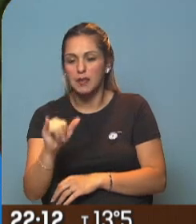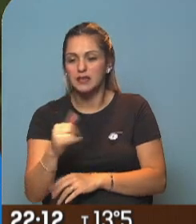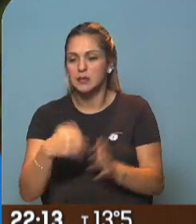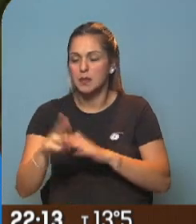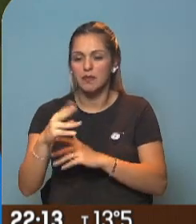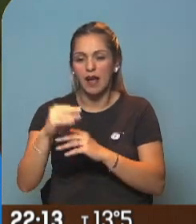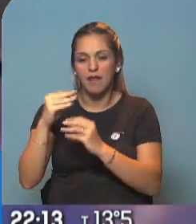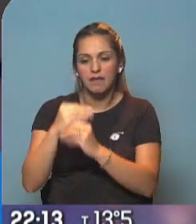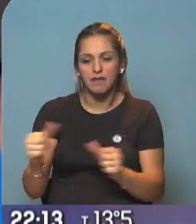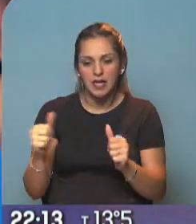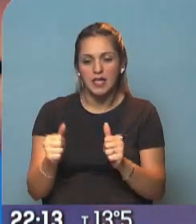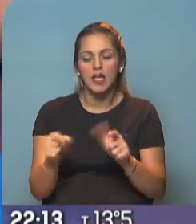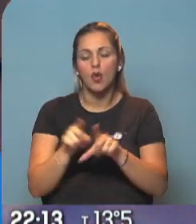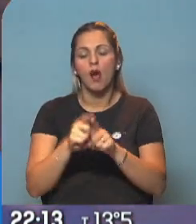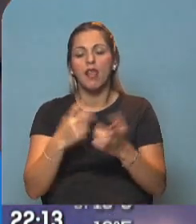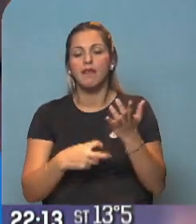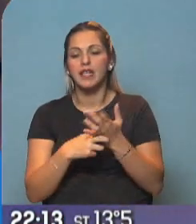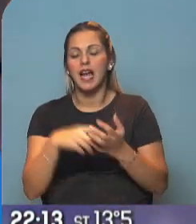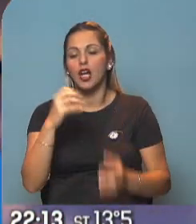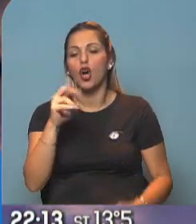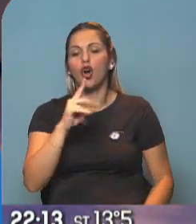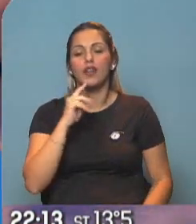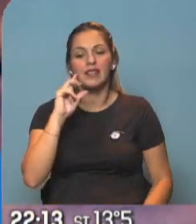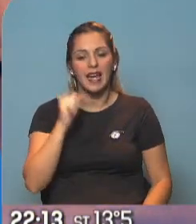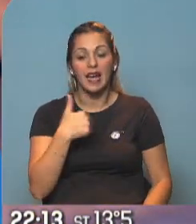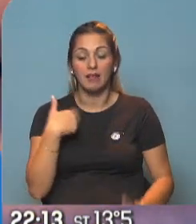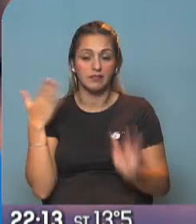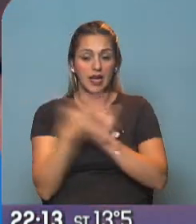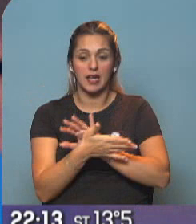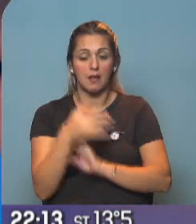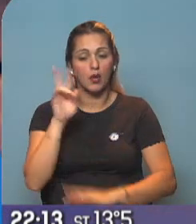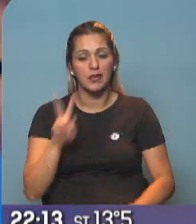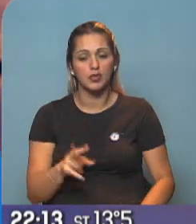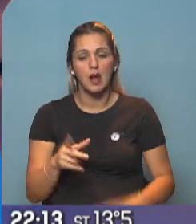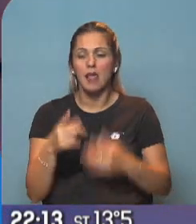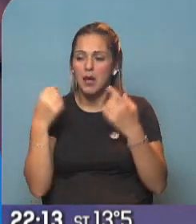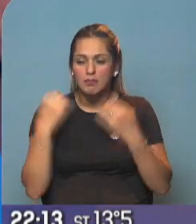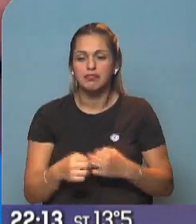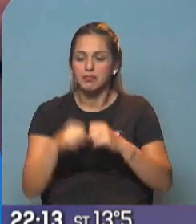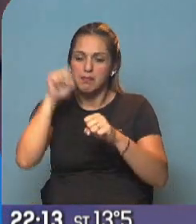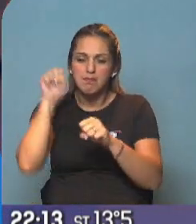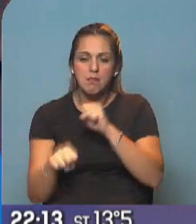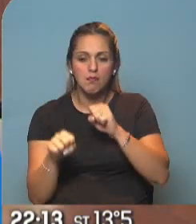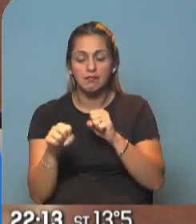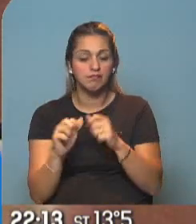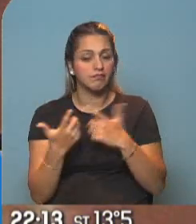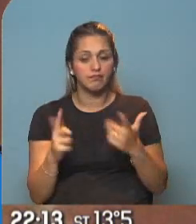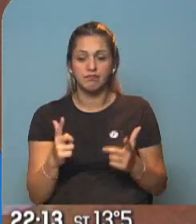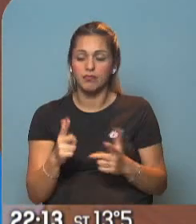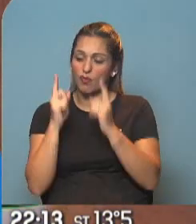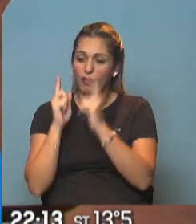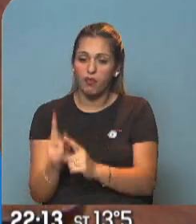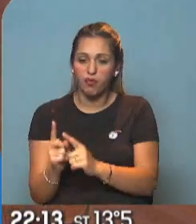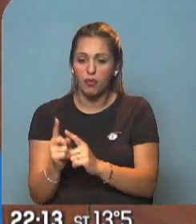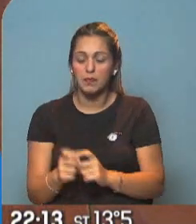fiscal Luisa Ortega, que se escapó de Venezuela, pero no hubo fracturas fundamentales. Creo que un elemento ahí es